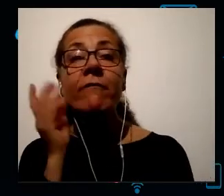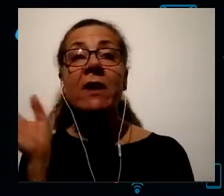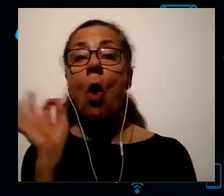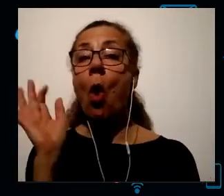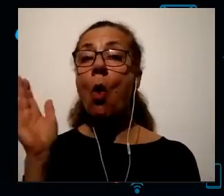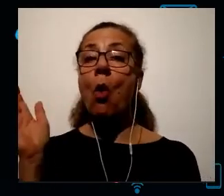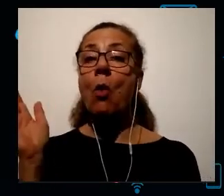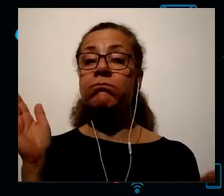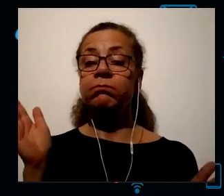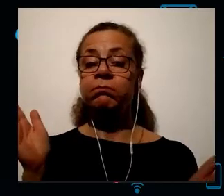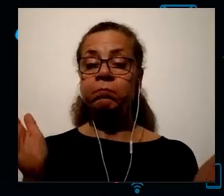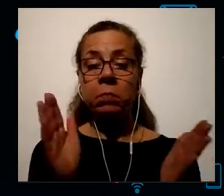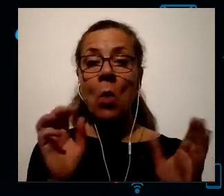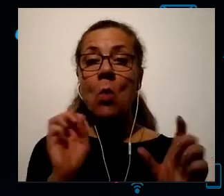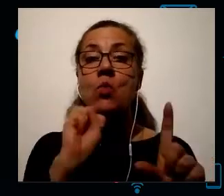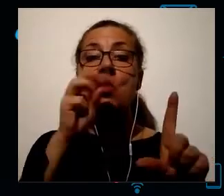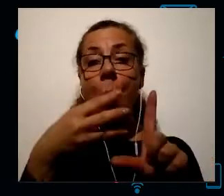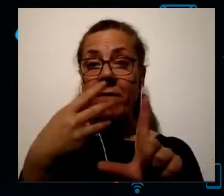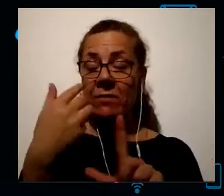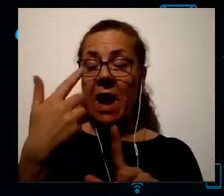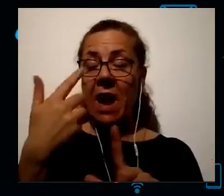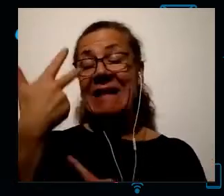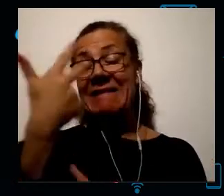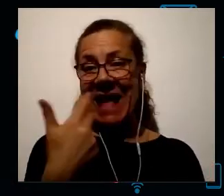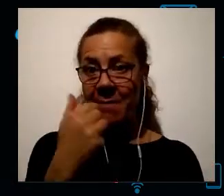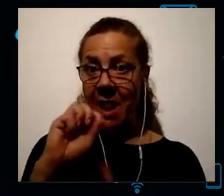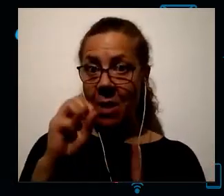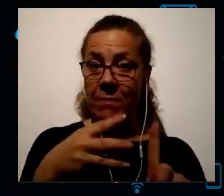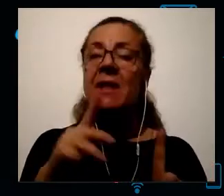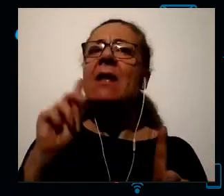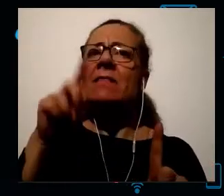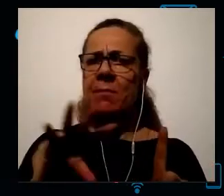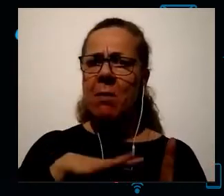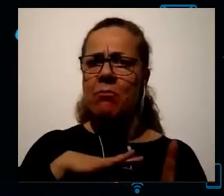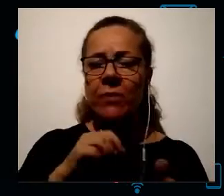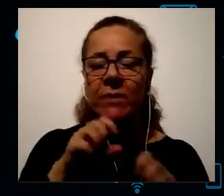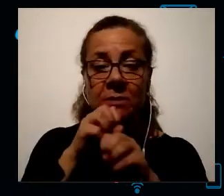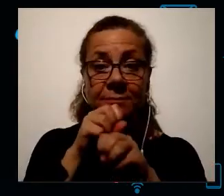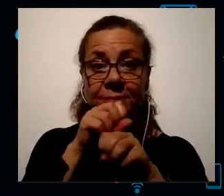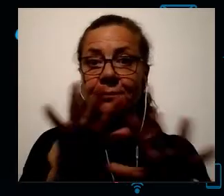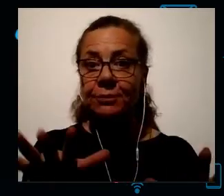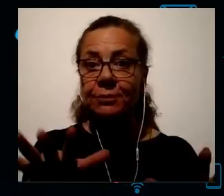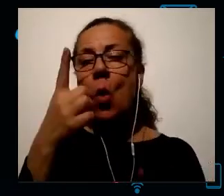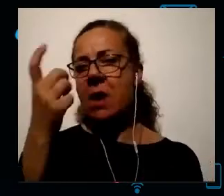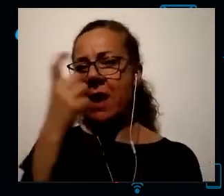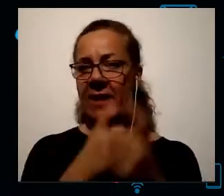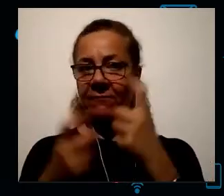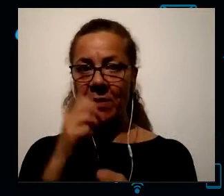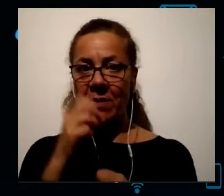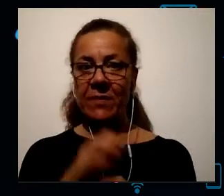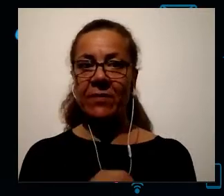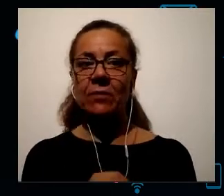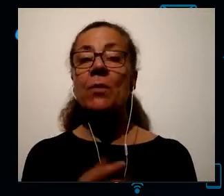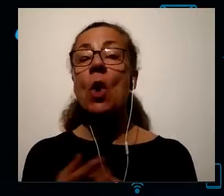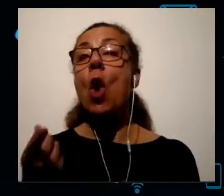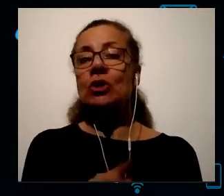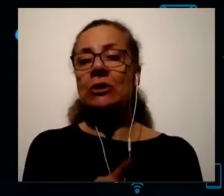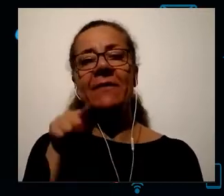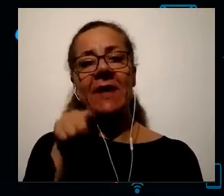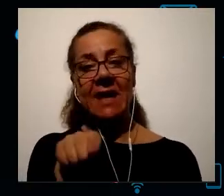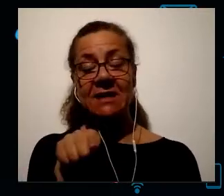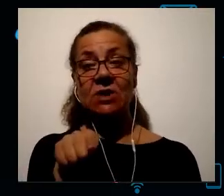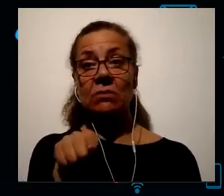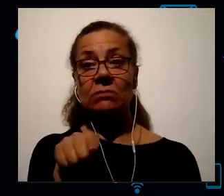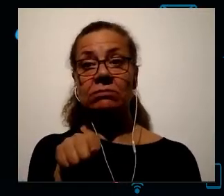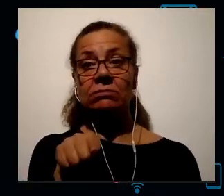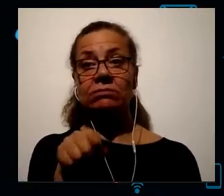pequeña web camps podemos podemos ser capaces de transmitir a todo el mundo una determinada información de nuevo esto tiene esa